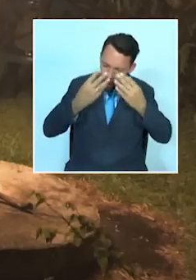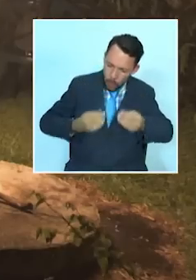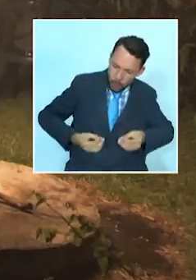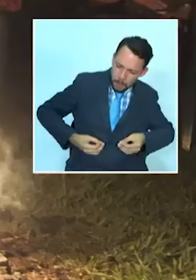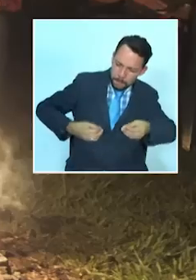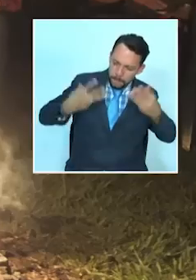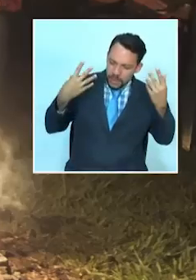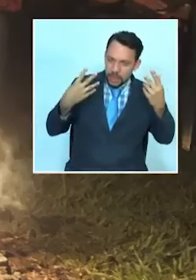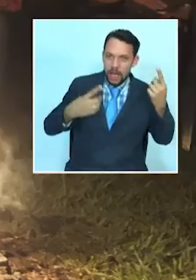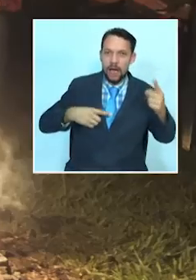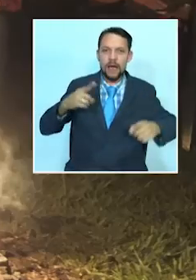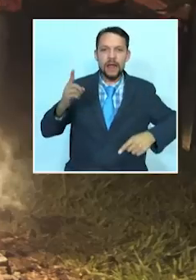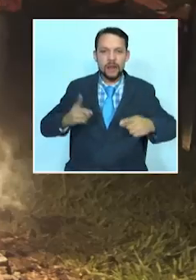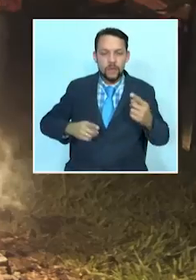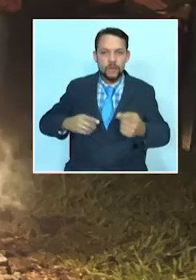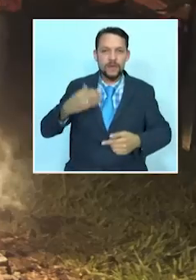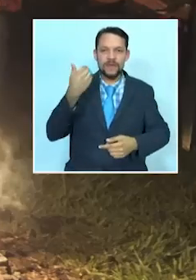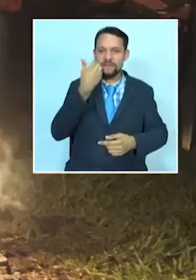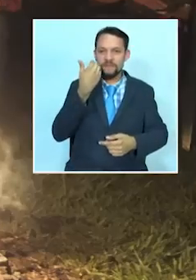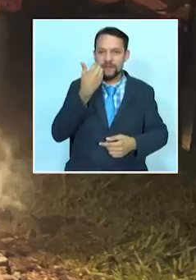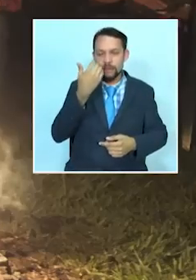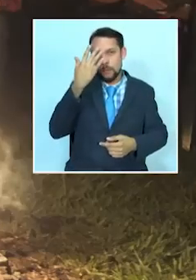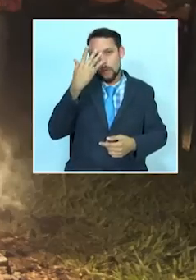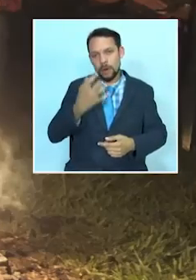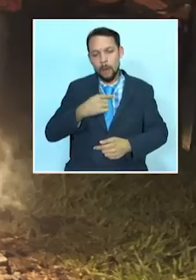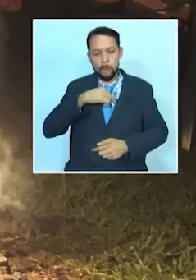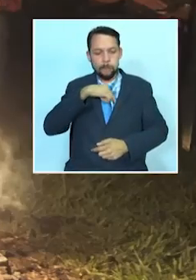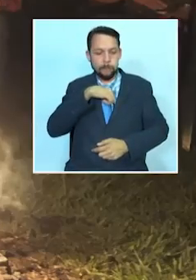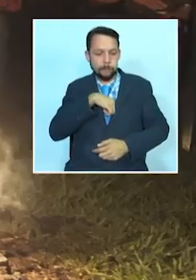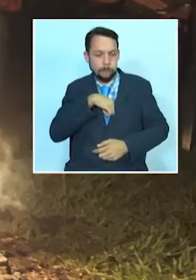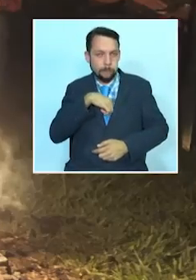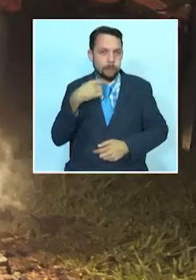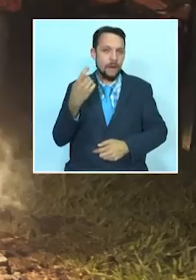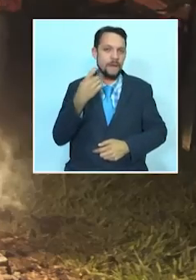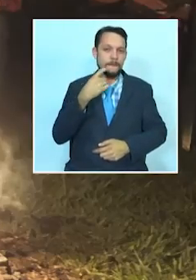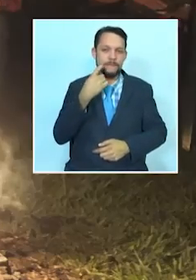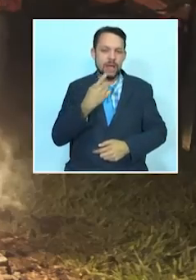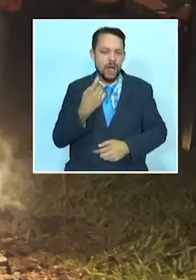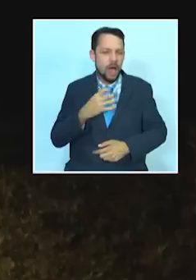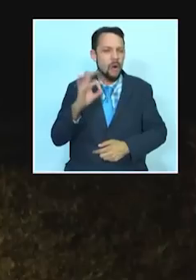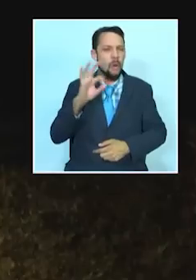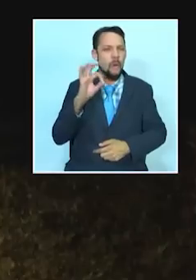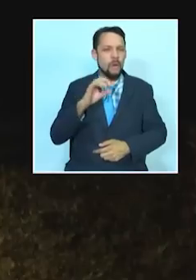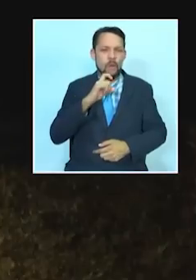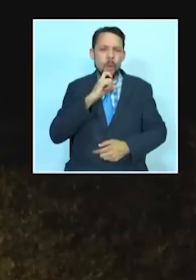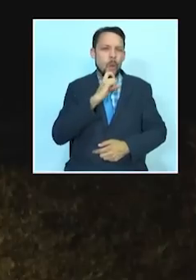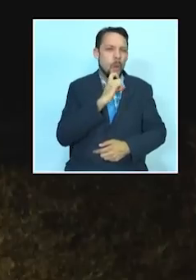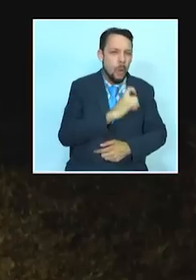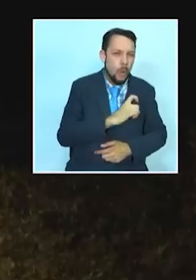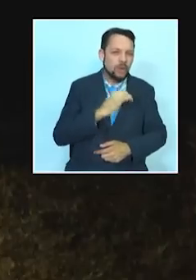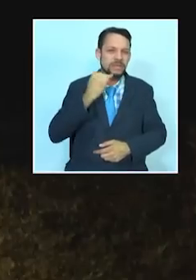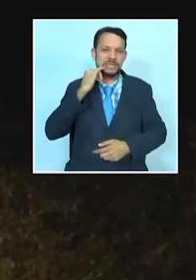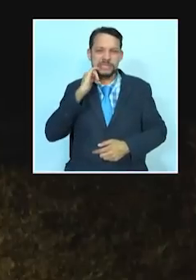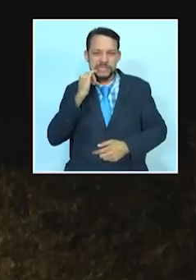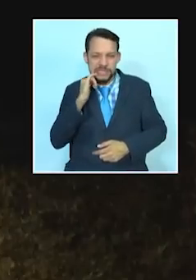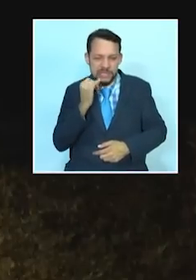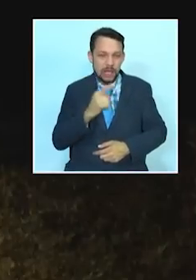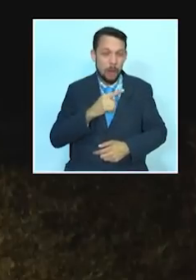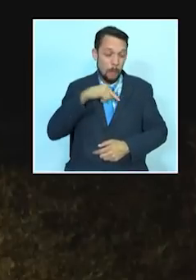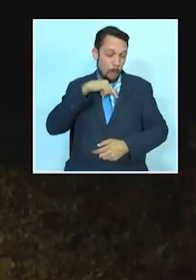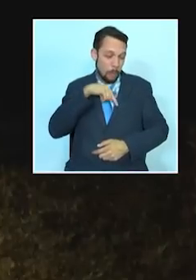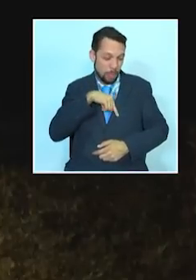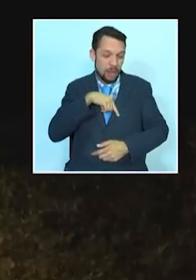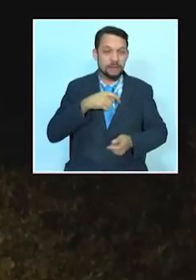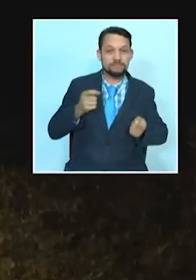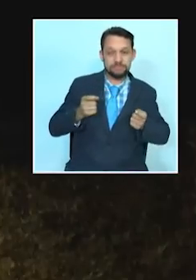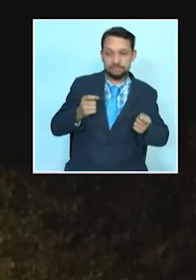gente no ha logrado Y eso lo podemos hablar ahora drct Álvaro gusto suaga que me gusta mucho ese enfoque que usted le ha dado a su medicina